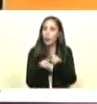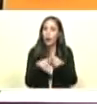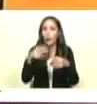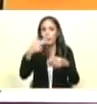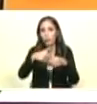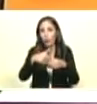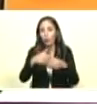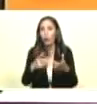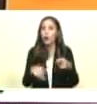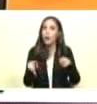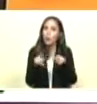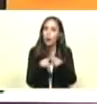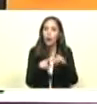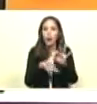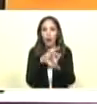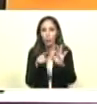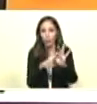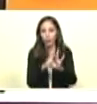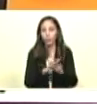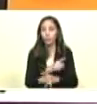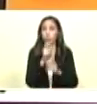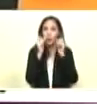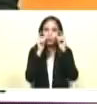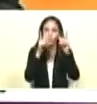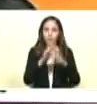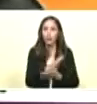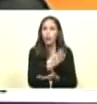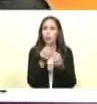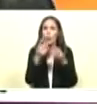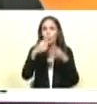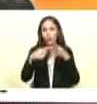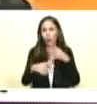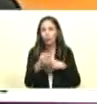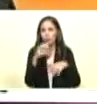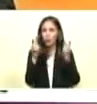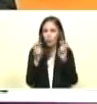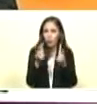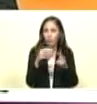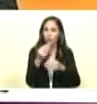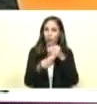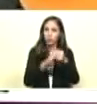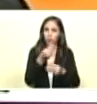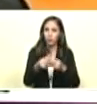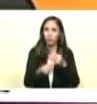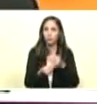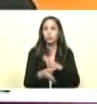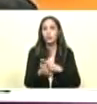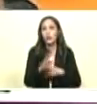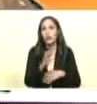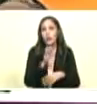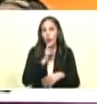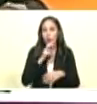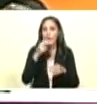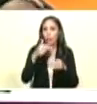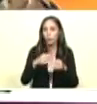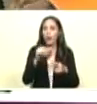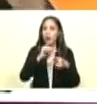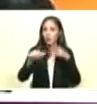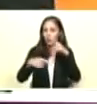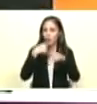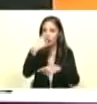eso va a ser una cosa gigantesca. Tenemos instrumentos nuevos en relación al petrooro. Pero es tema ya de la próxima